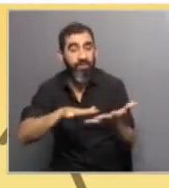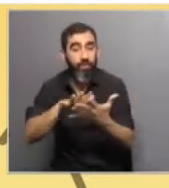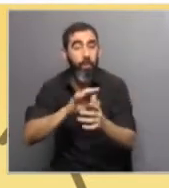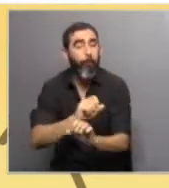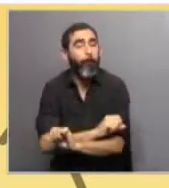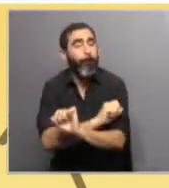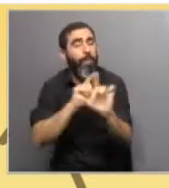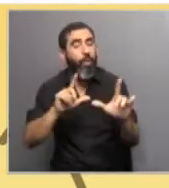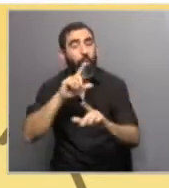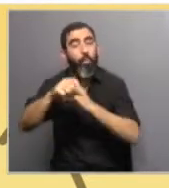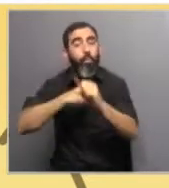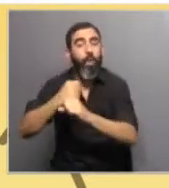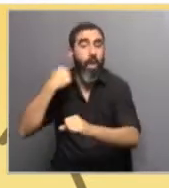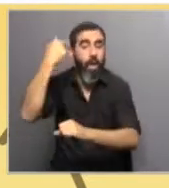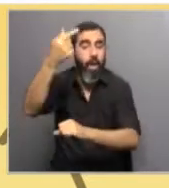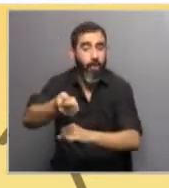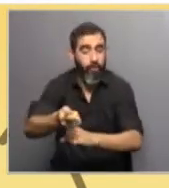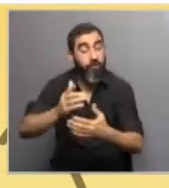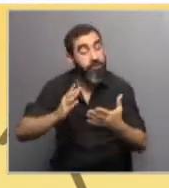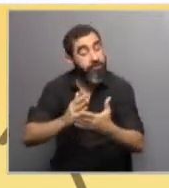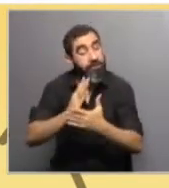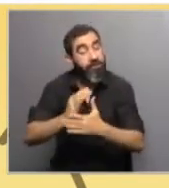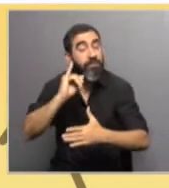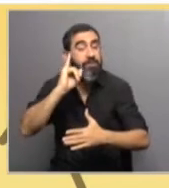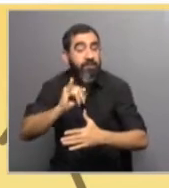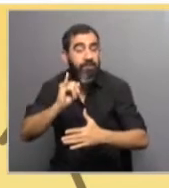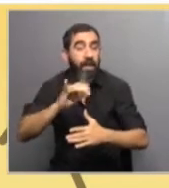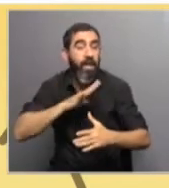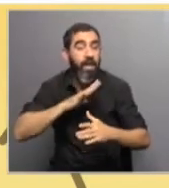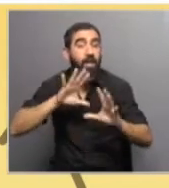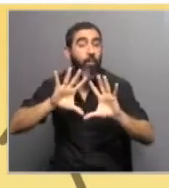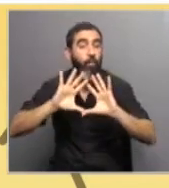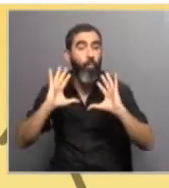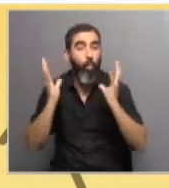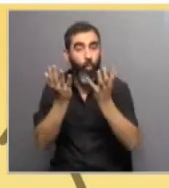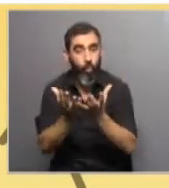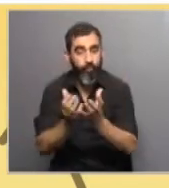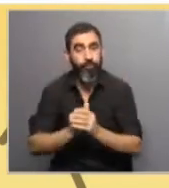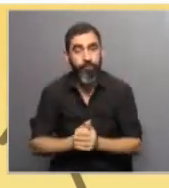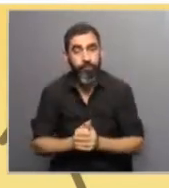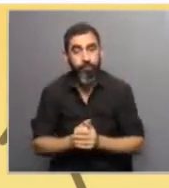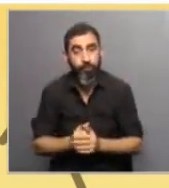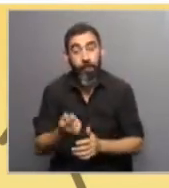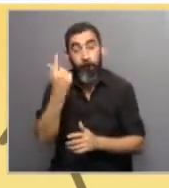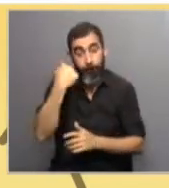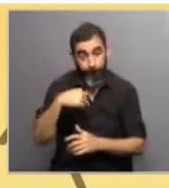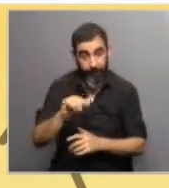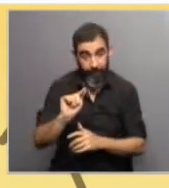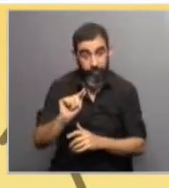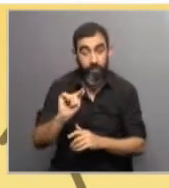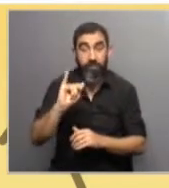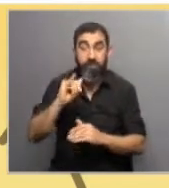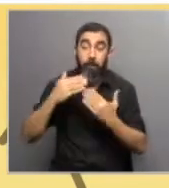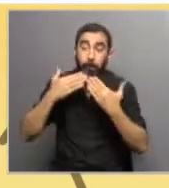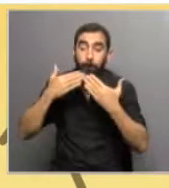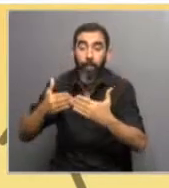peor en los próximos años, siempre en una consideración a nivel global. Sin embargo, cuando se